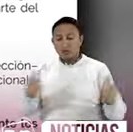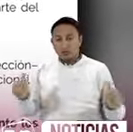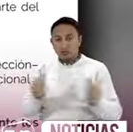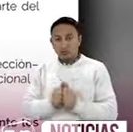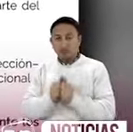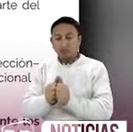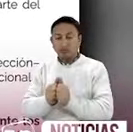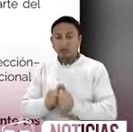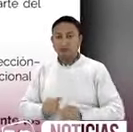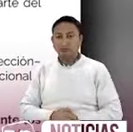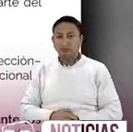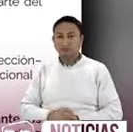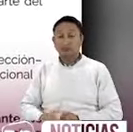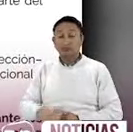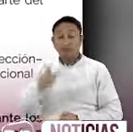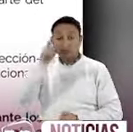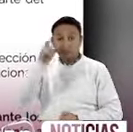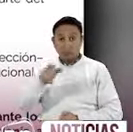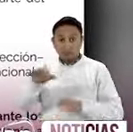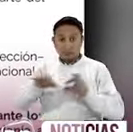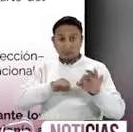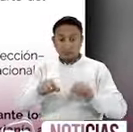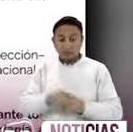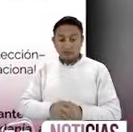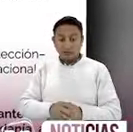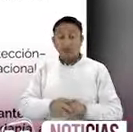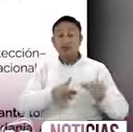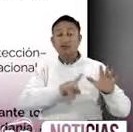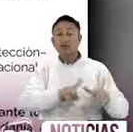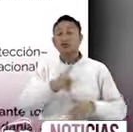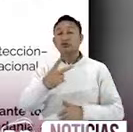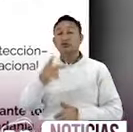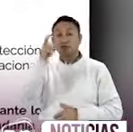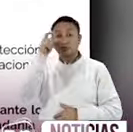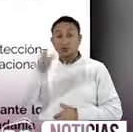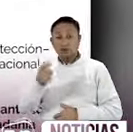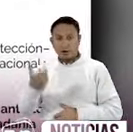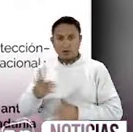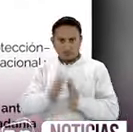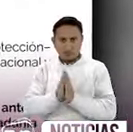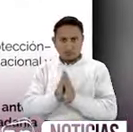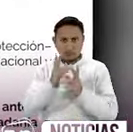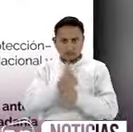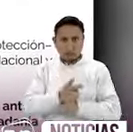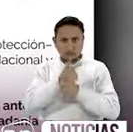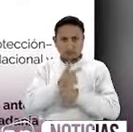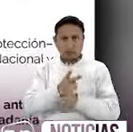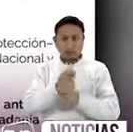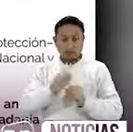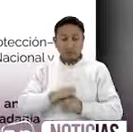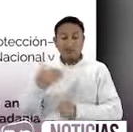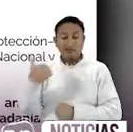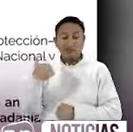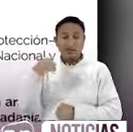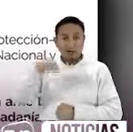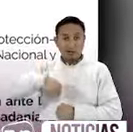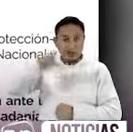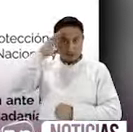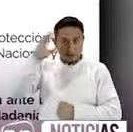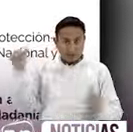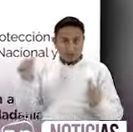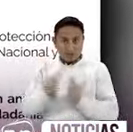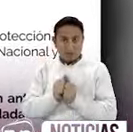custodiaba. La Fiscalía puntualiza que 62 agentes fiscales que han solicitado protección cuentan con